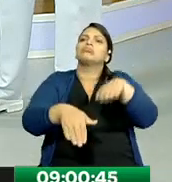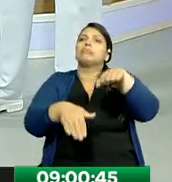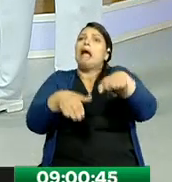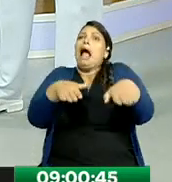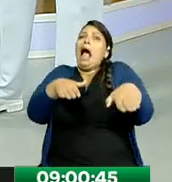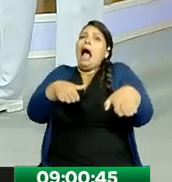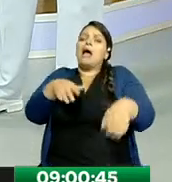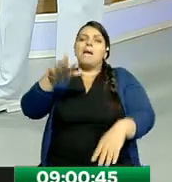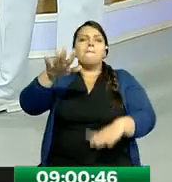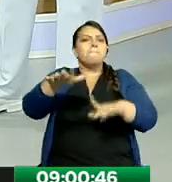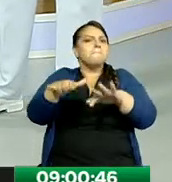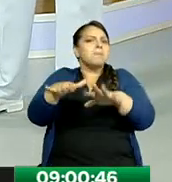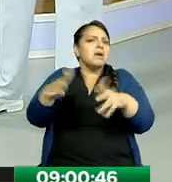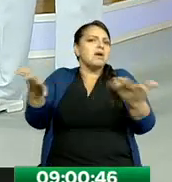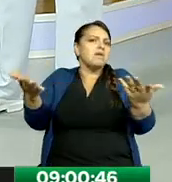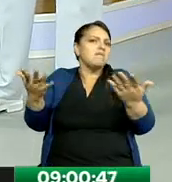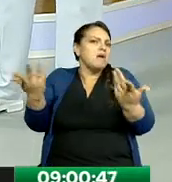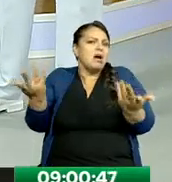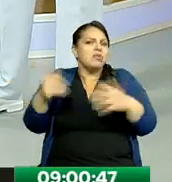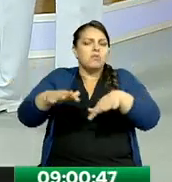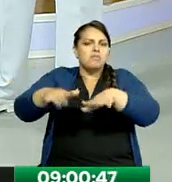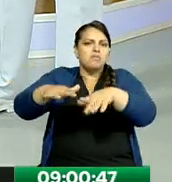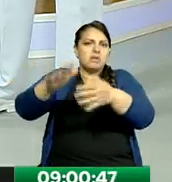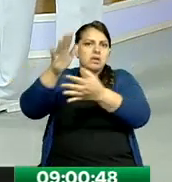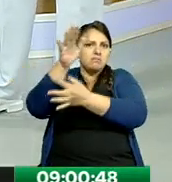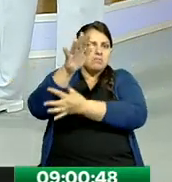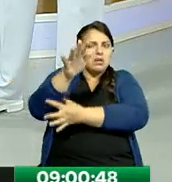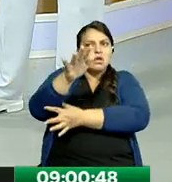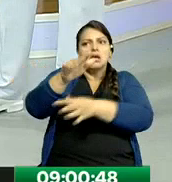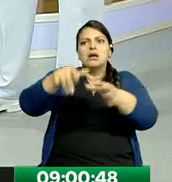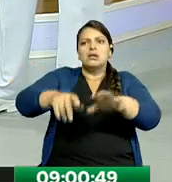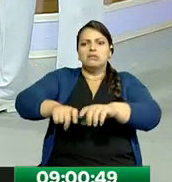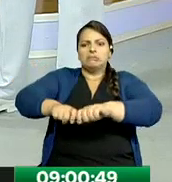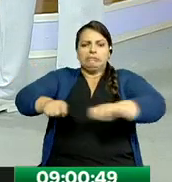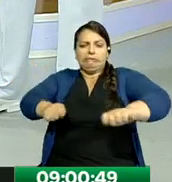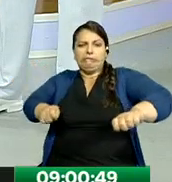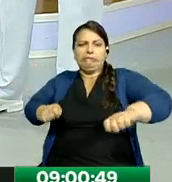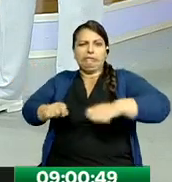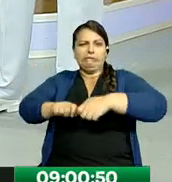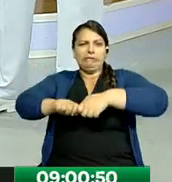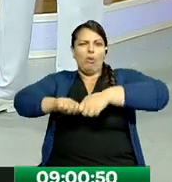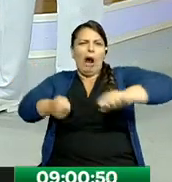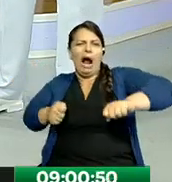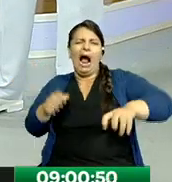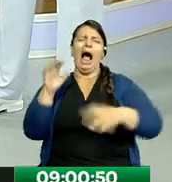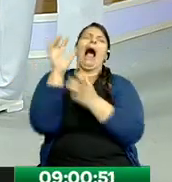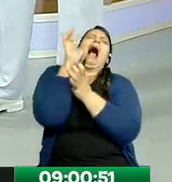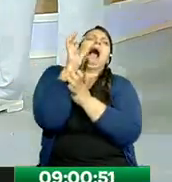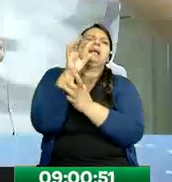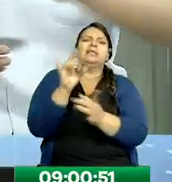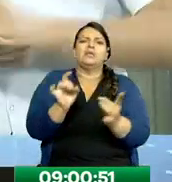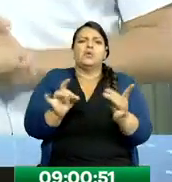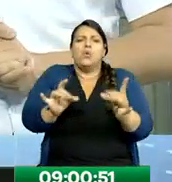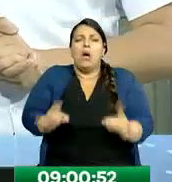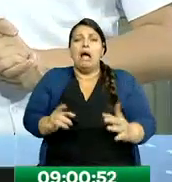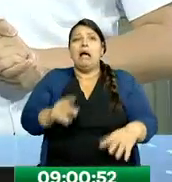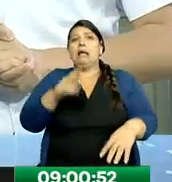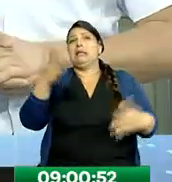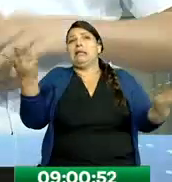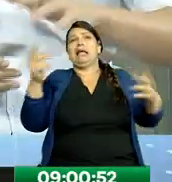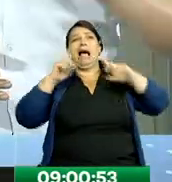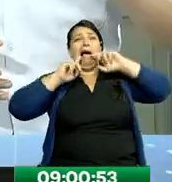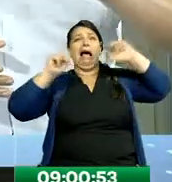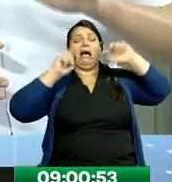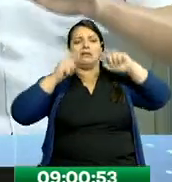actuar? Aunque también hay salvavidas, ¿no? Claro, si usted se siente en condiciones, tanto física, en fuerzas y demás